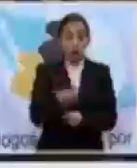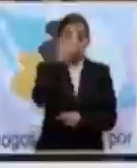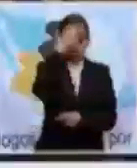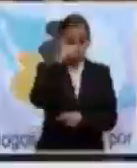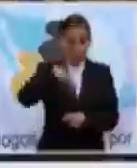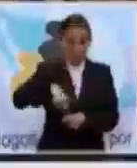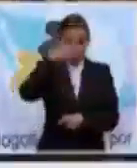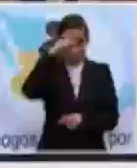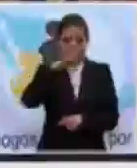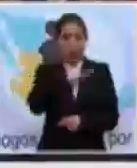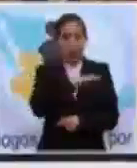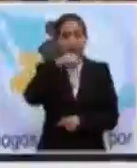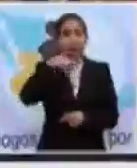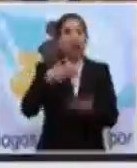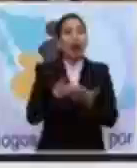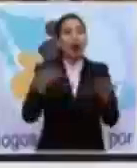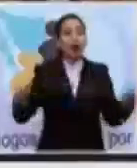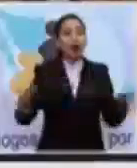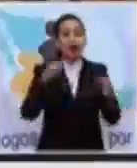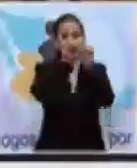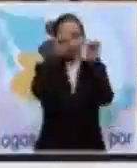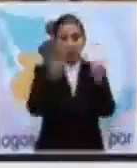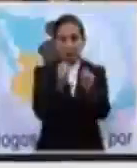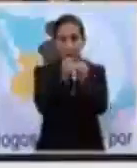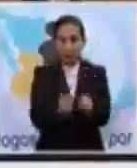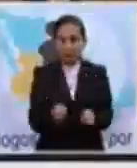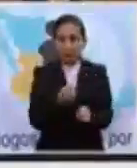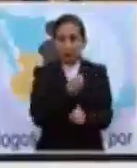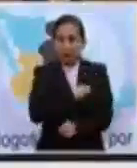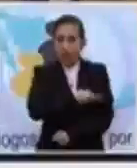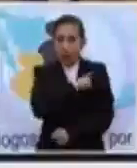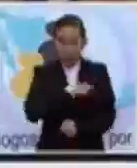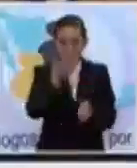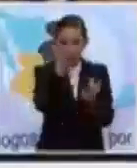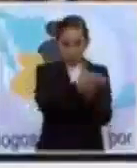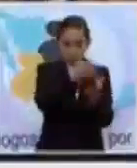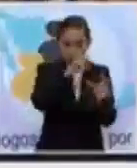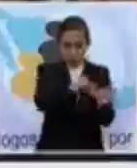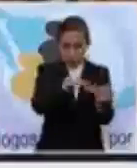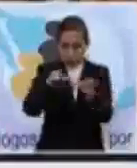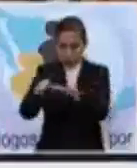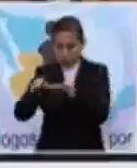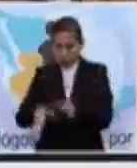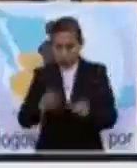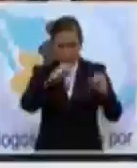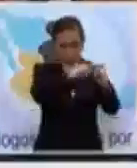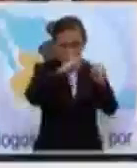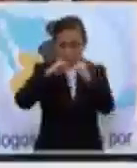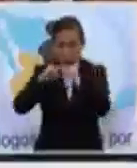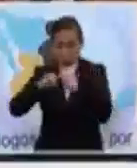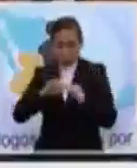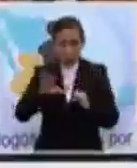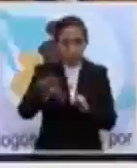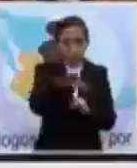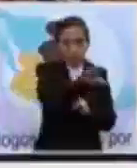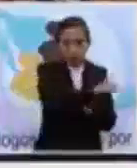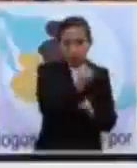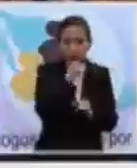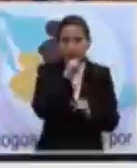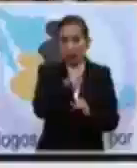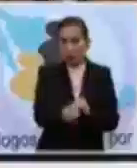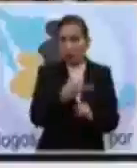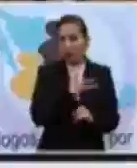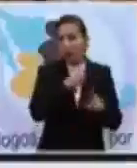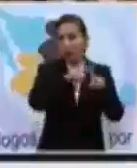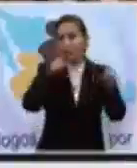México existe hoy un sistema de salud que está dividido en diferentes instituciones y que también